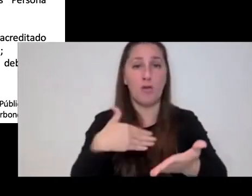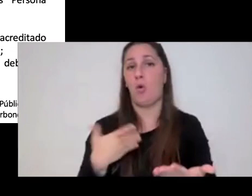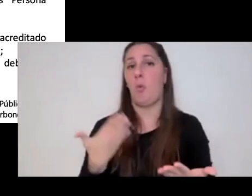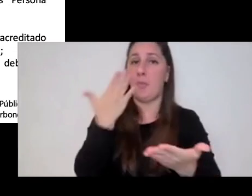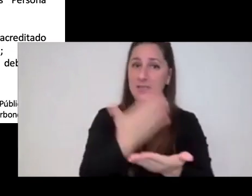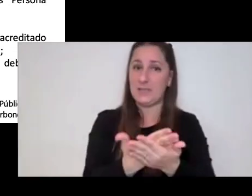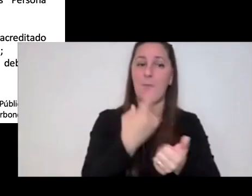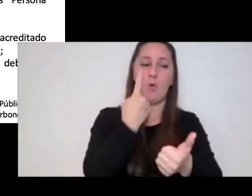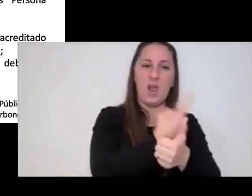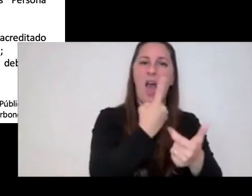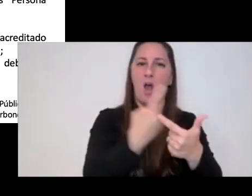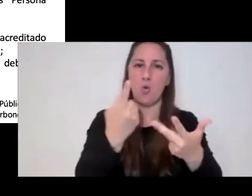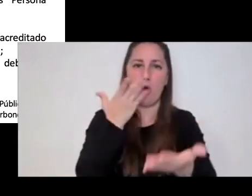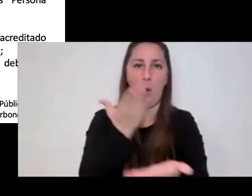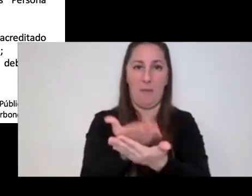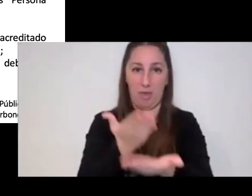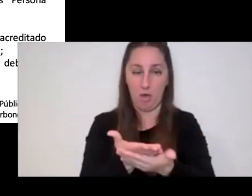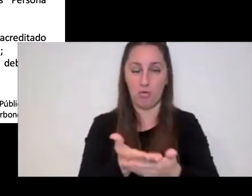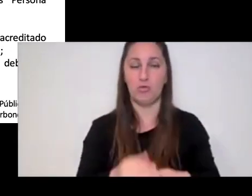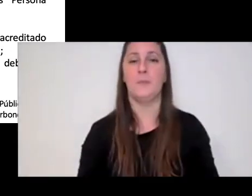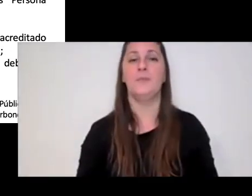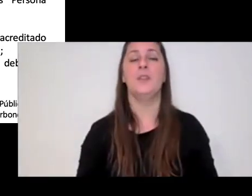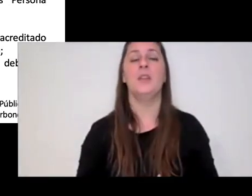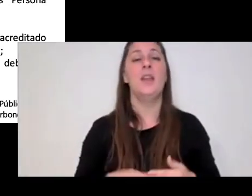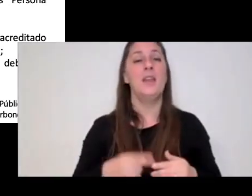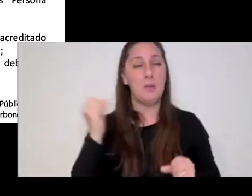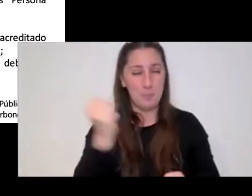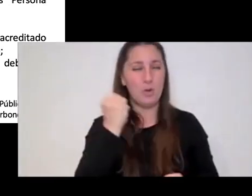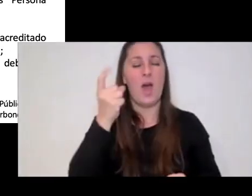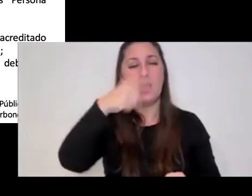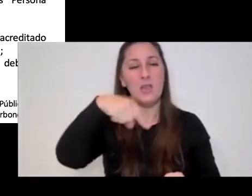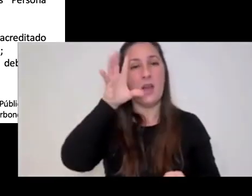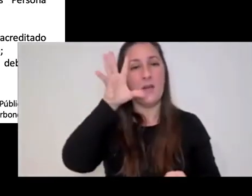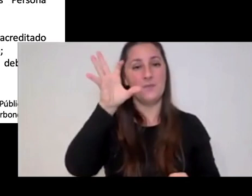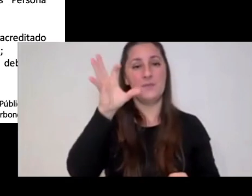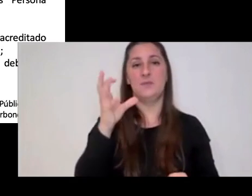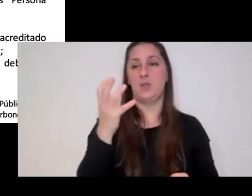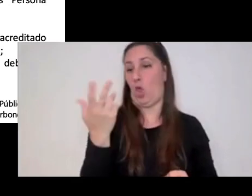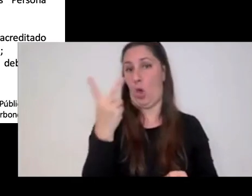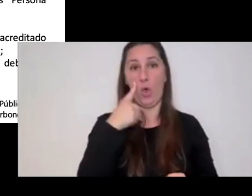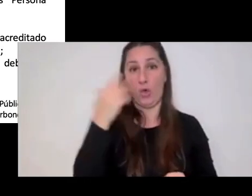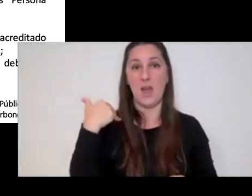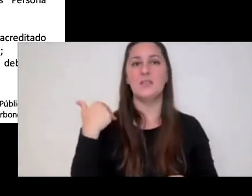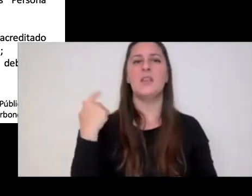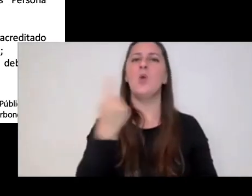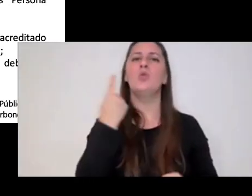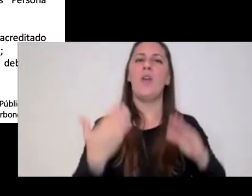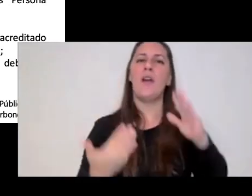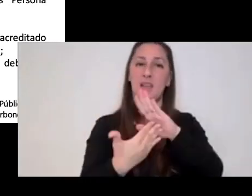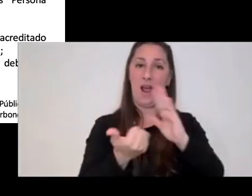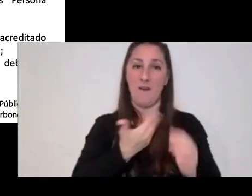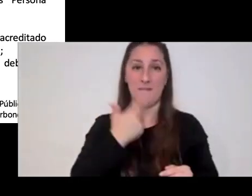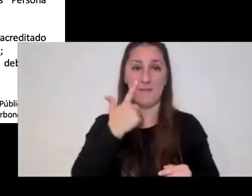periodos. Y ante todo esto, es importante recordar que hace 2 días simplemente, la Autoridad Fiscal Nacional emite la Resolución